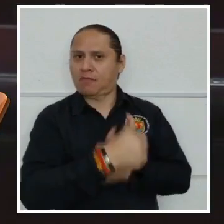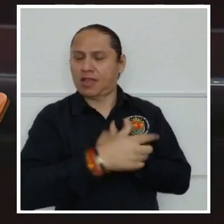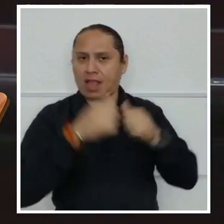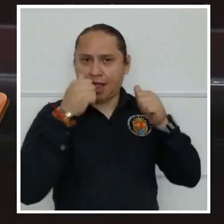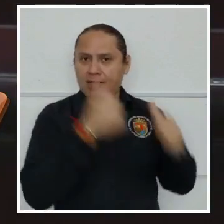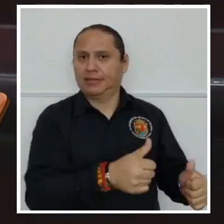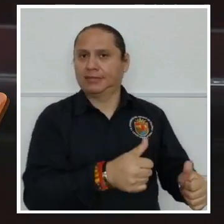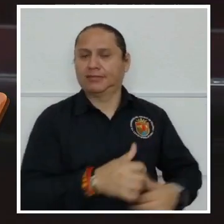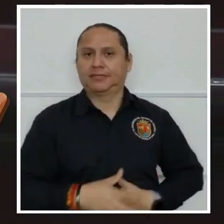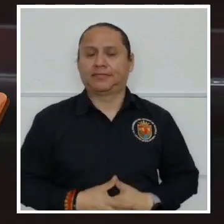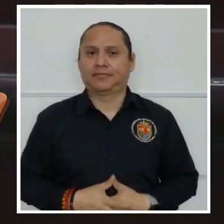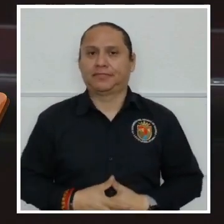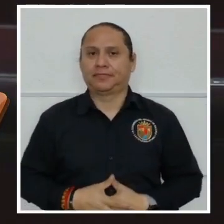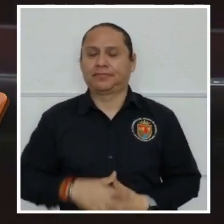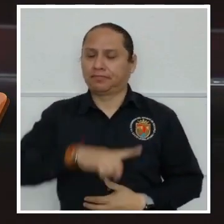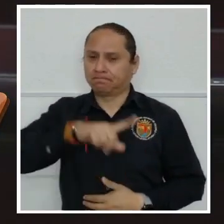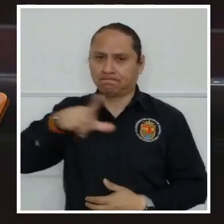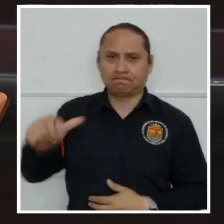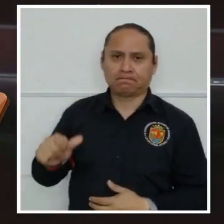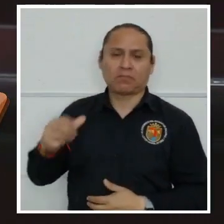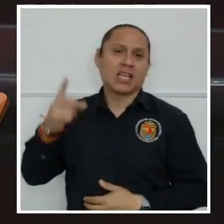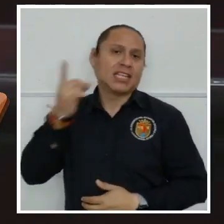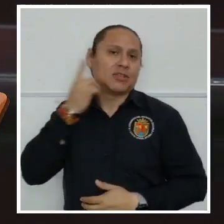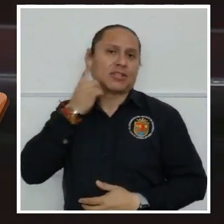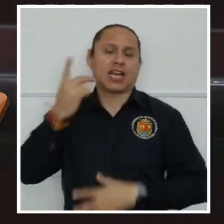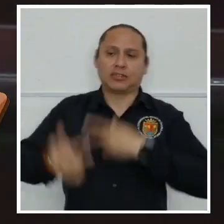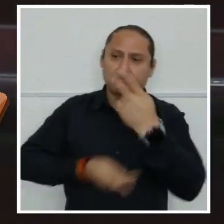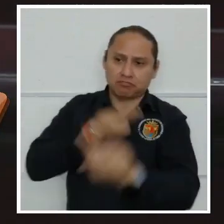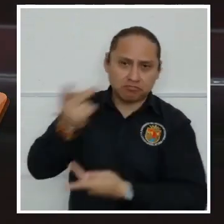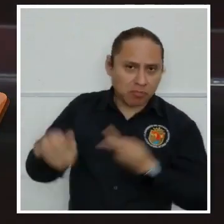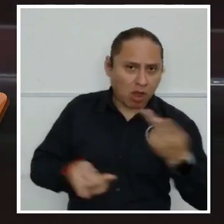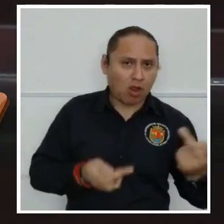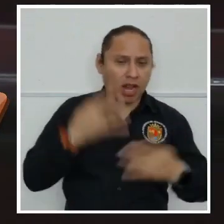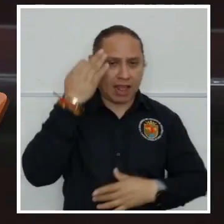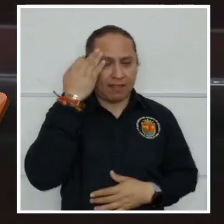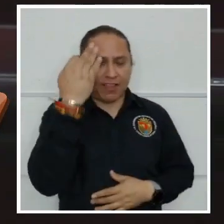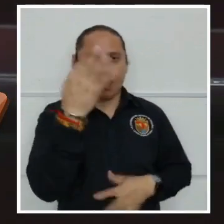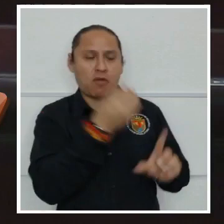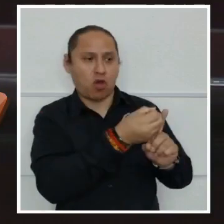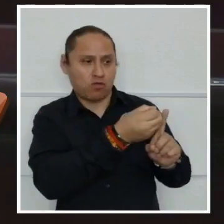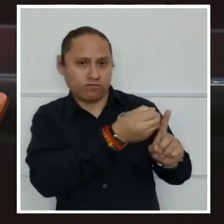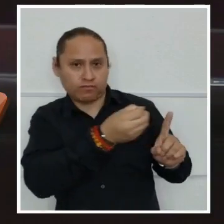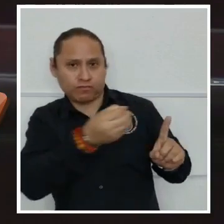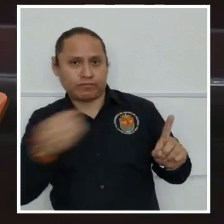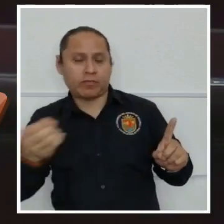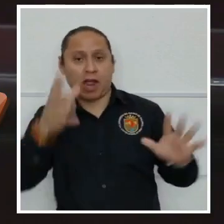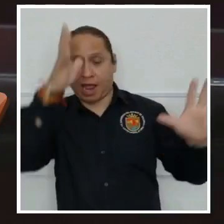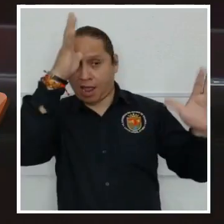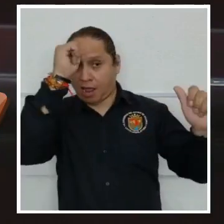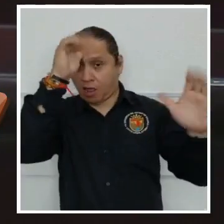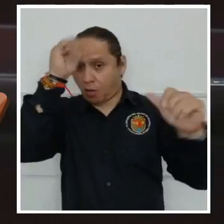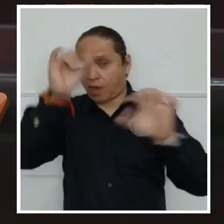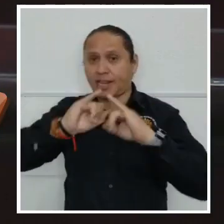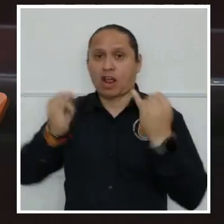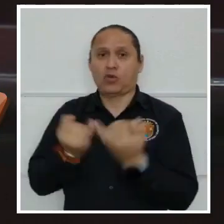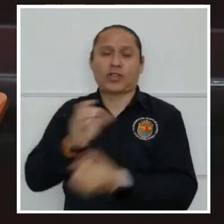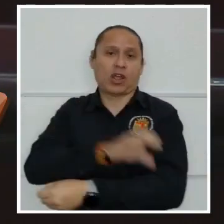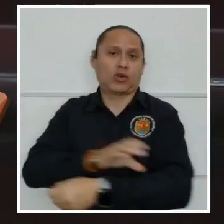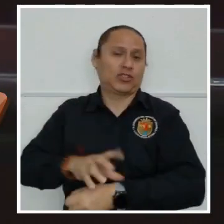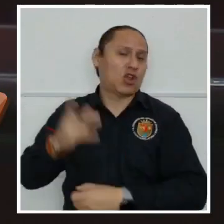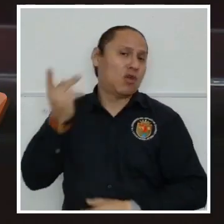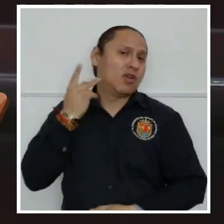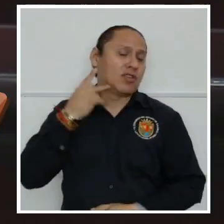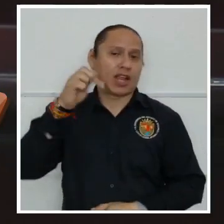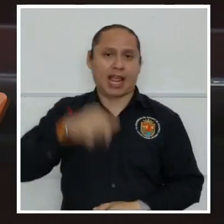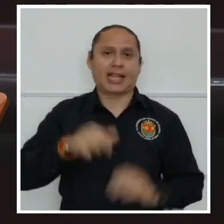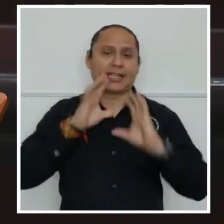atender. Seguidamente, los diputados formularán preguntas con el tiempo y orden que previamente acuerde la Junta de Coordinación Política